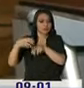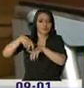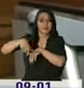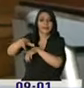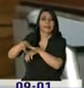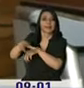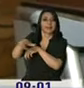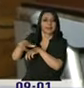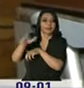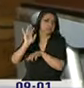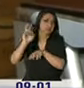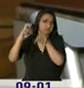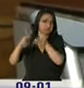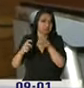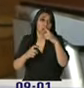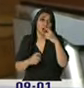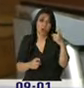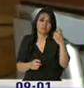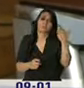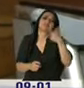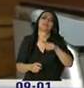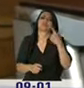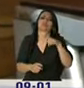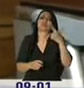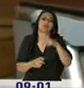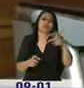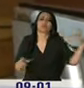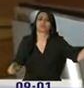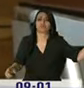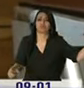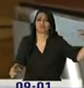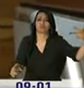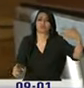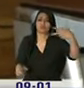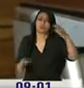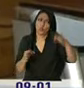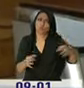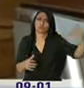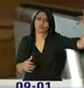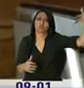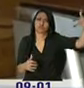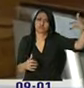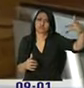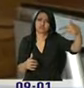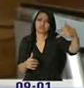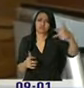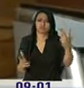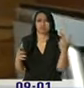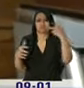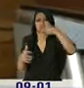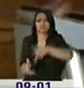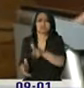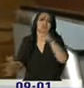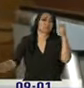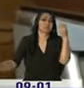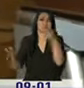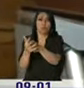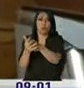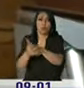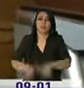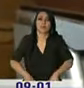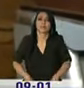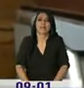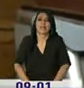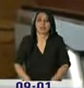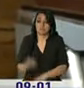señor, borracho, ebrio, me dije así, bajó y se trepó y me cogió las piernas. A mi hijo